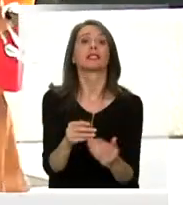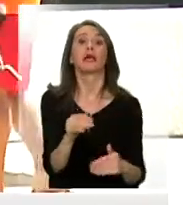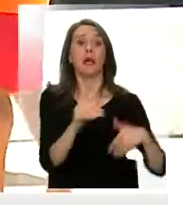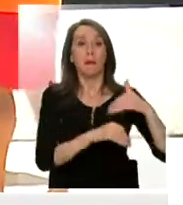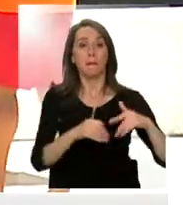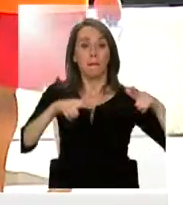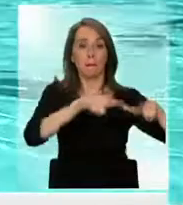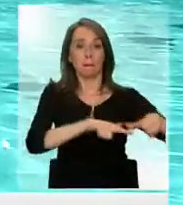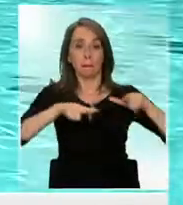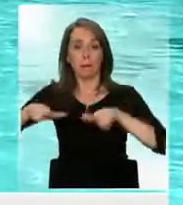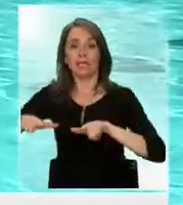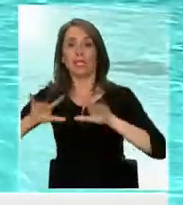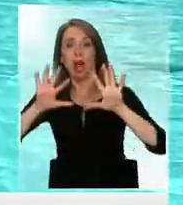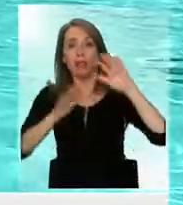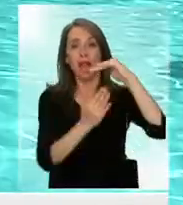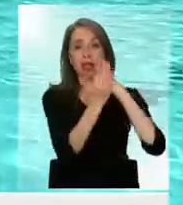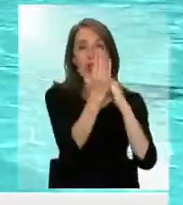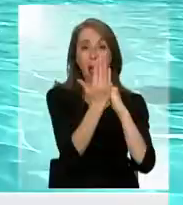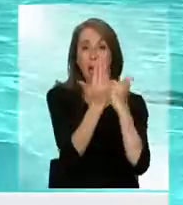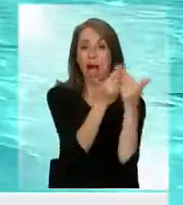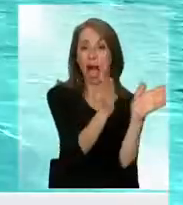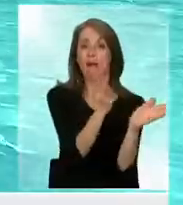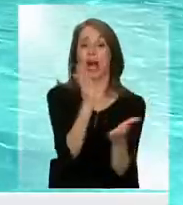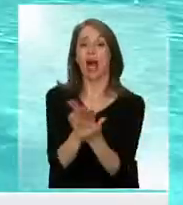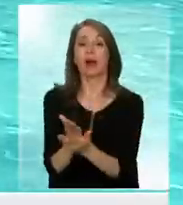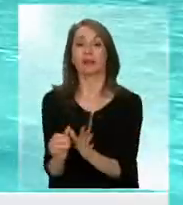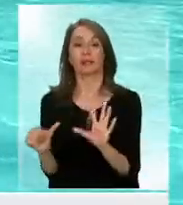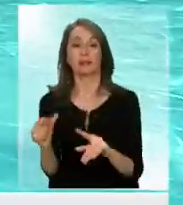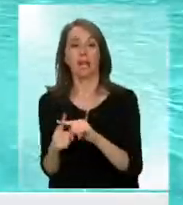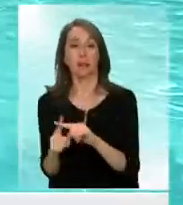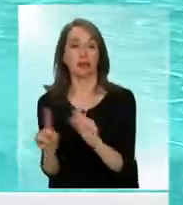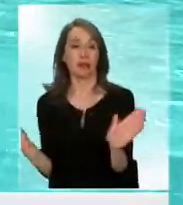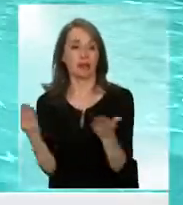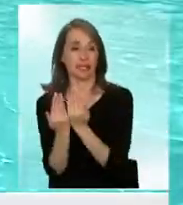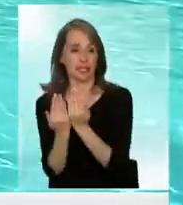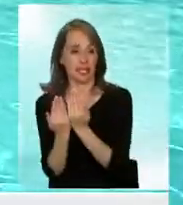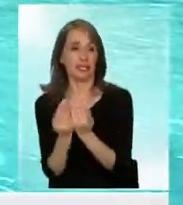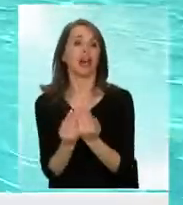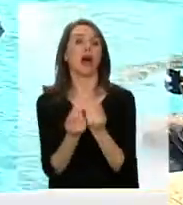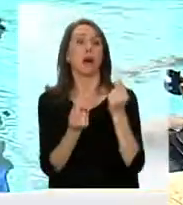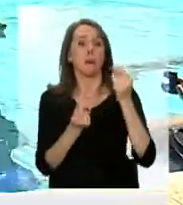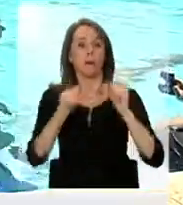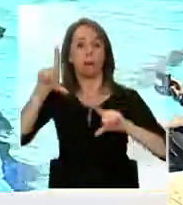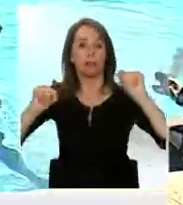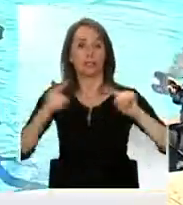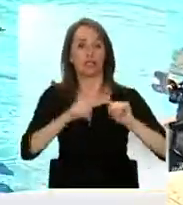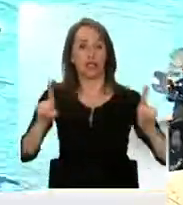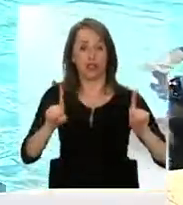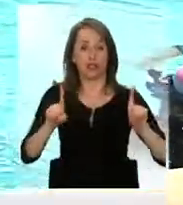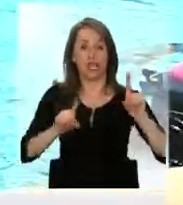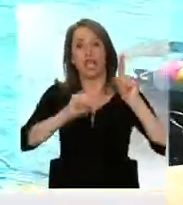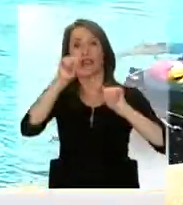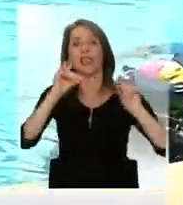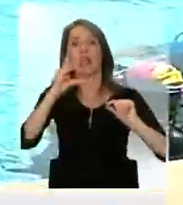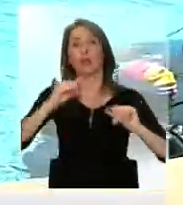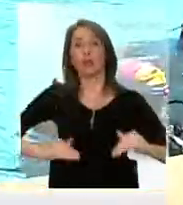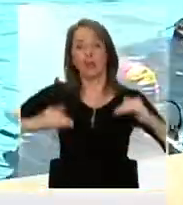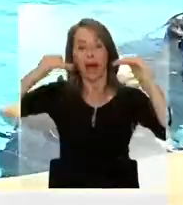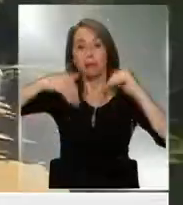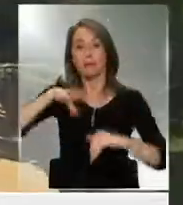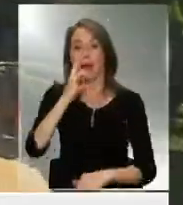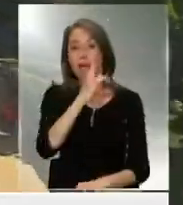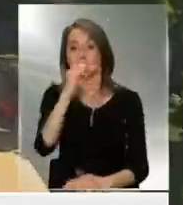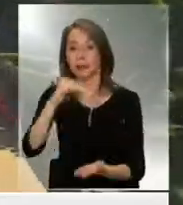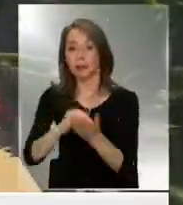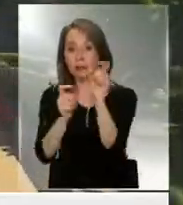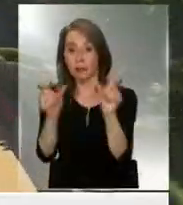disponibles desde las 10 de la mañana hasta las 18:30, con tarifas diferenciadas y donde se espera la concurrencia de más de 100.000